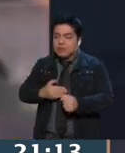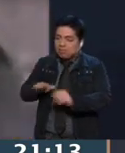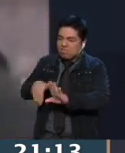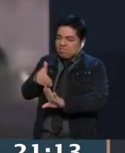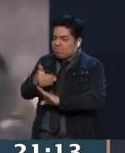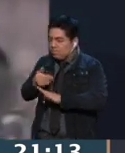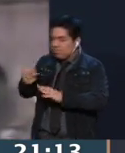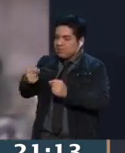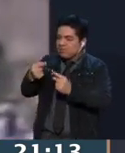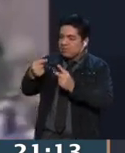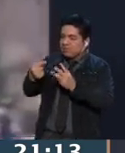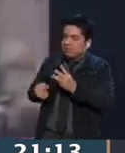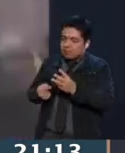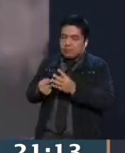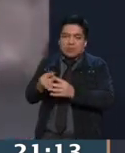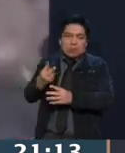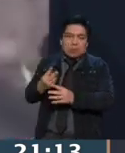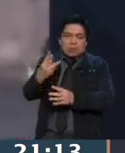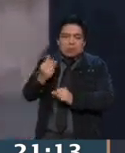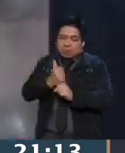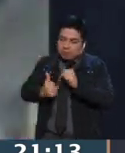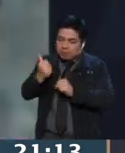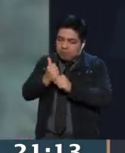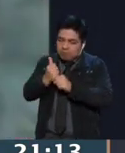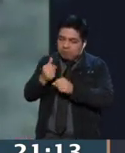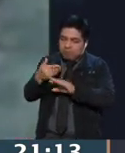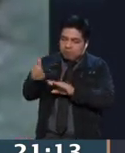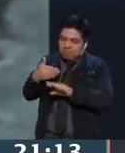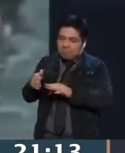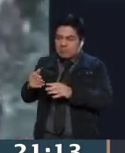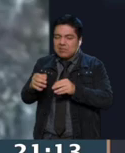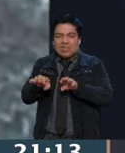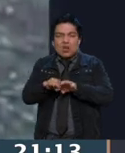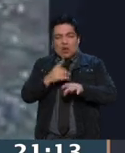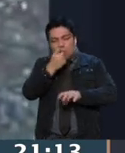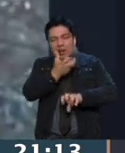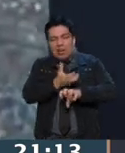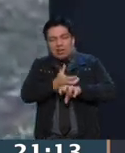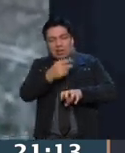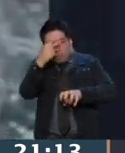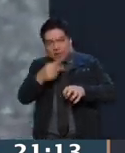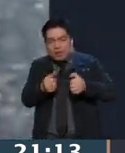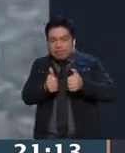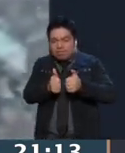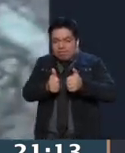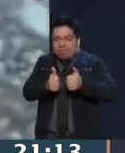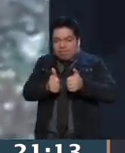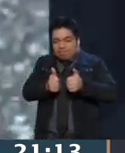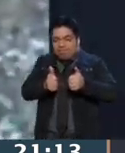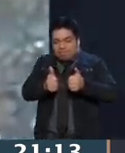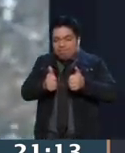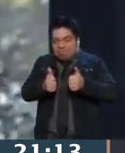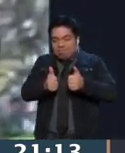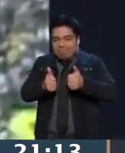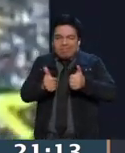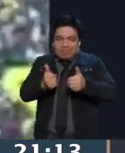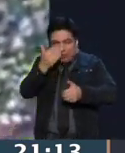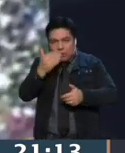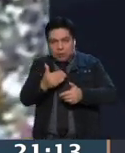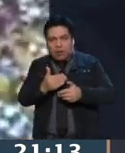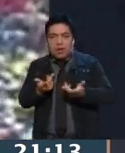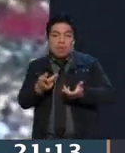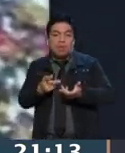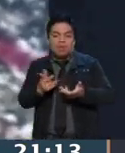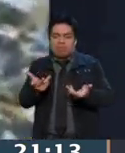cosas que en los últimos 2 o 3 años han ido empañando la relación entre unos y otros. Pero la leo, insisto, desde su